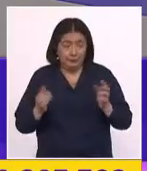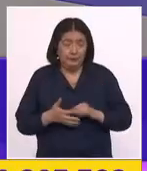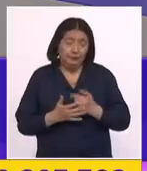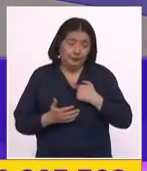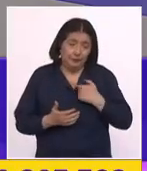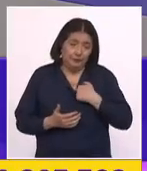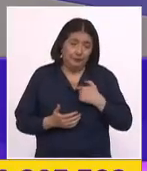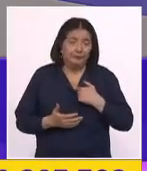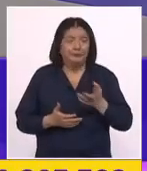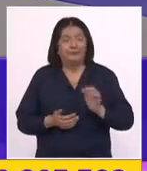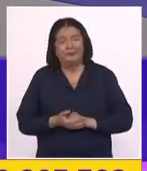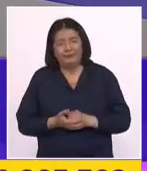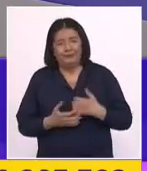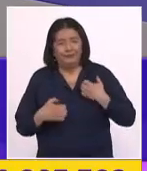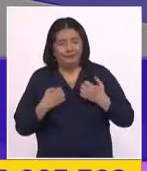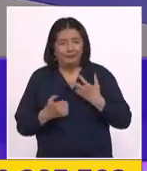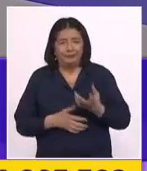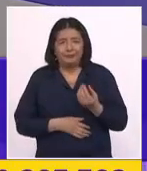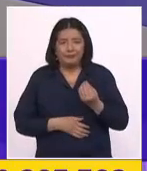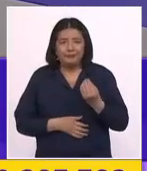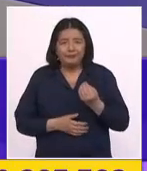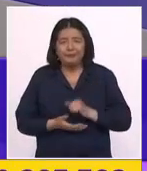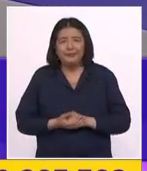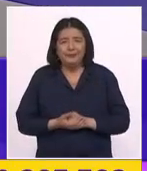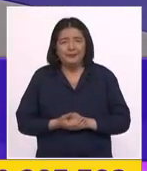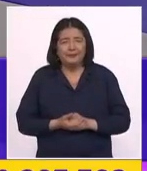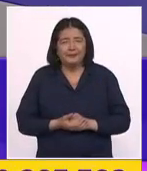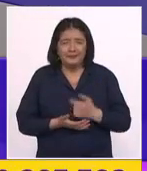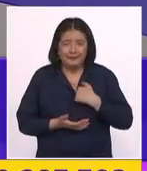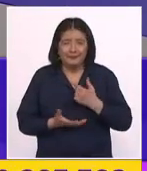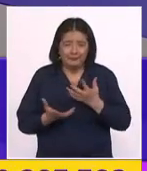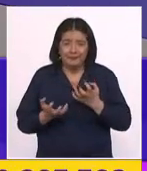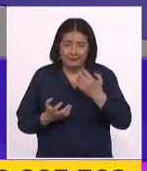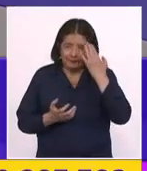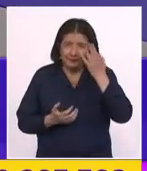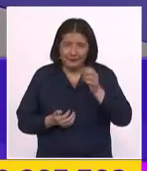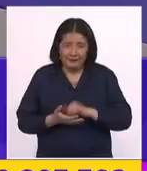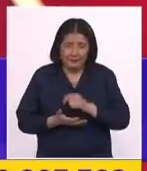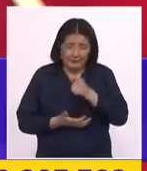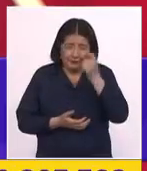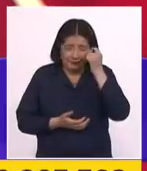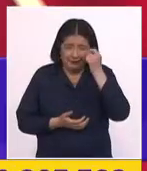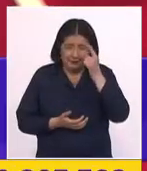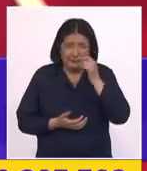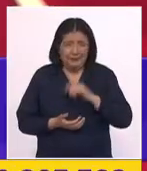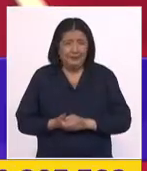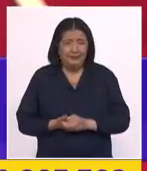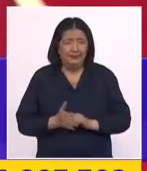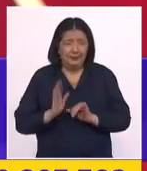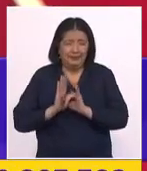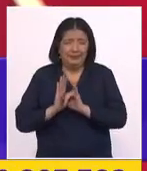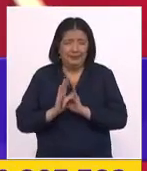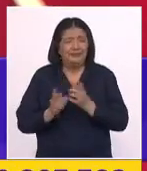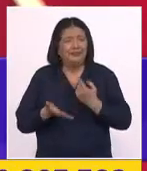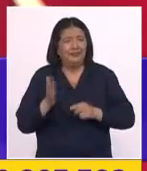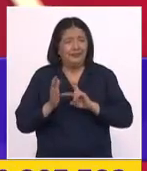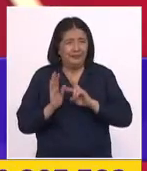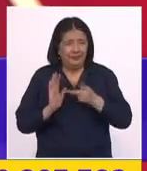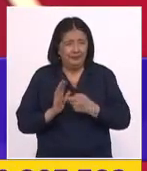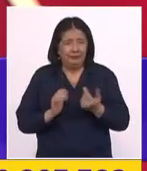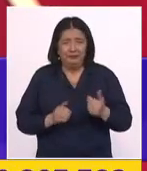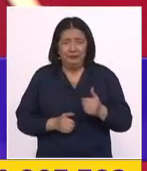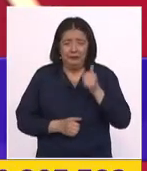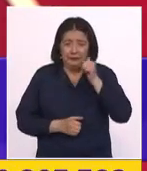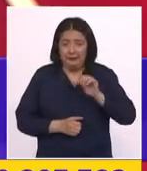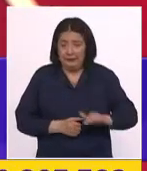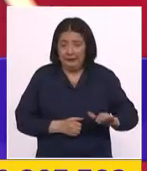siento profundamente emocionada porque... Y quiero saber si tú comprendes la imagen que significas para muchas niñas